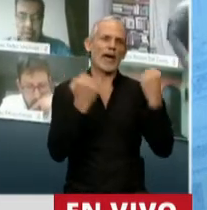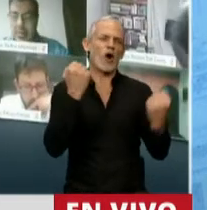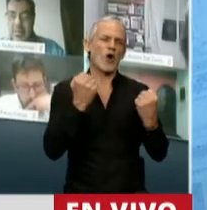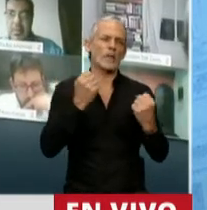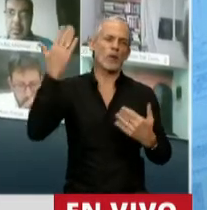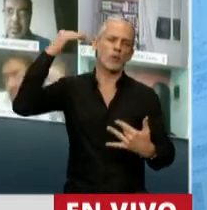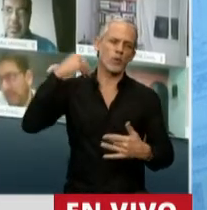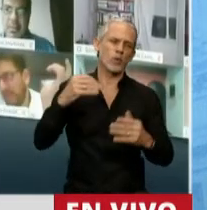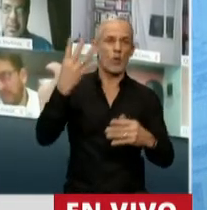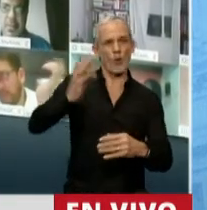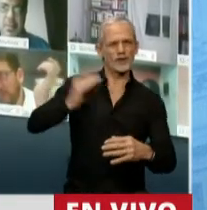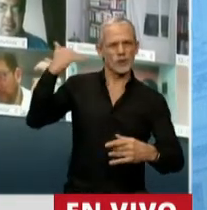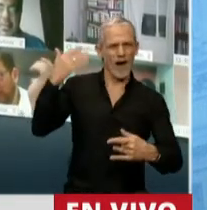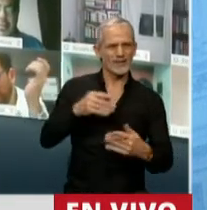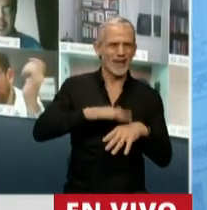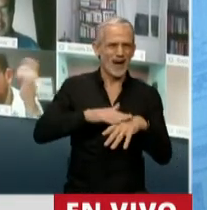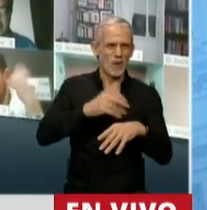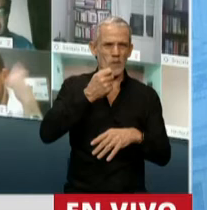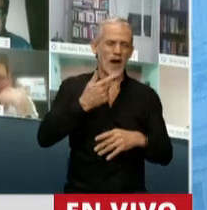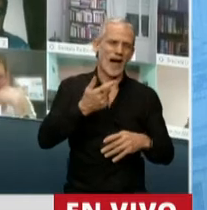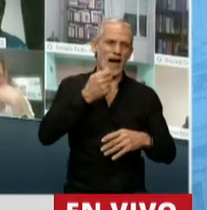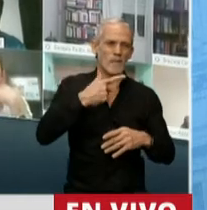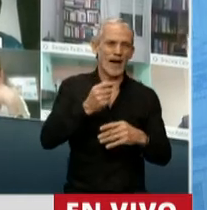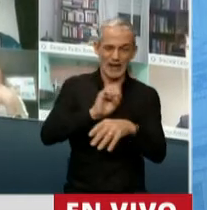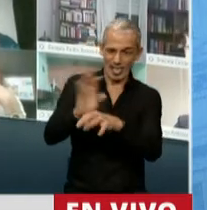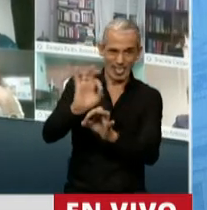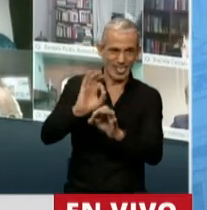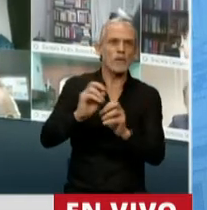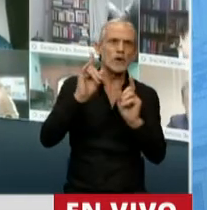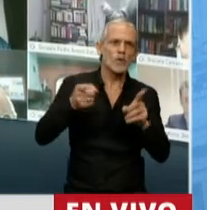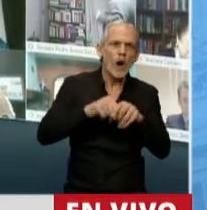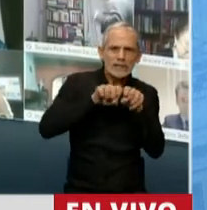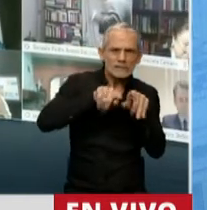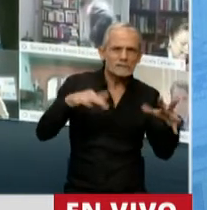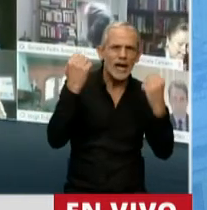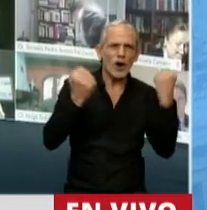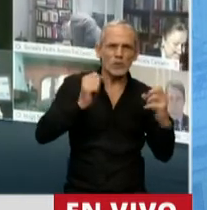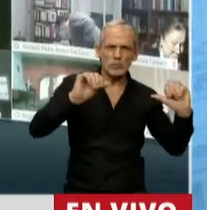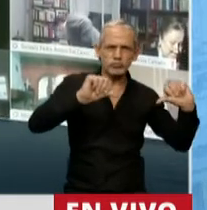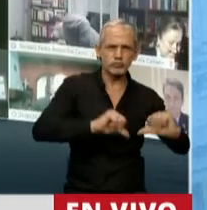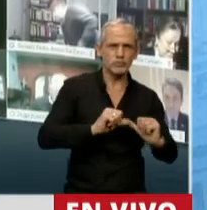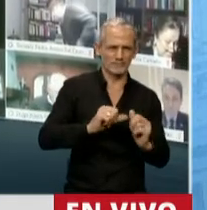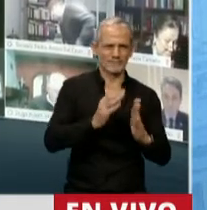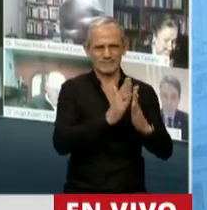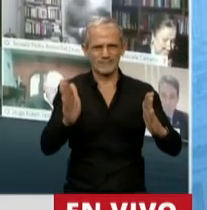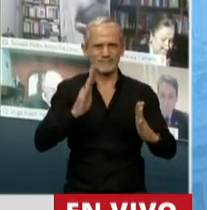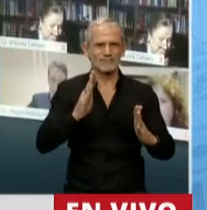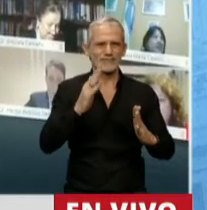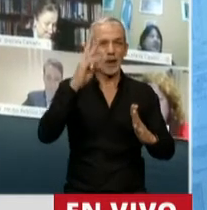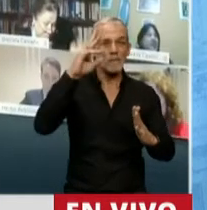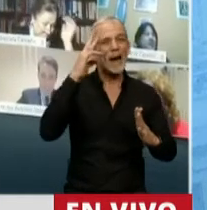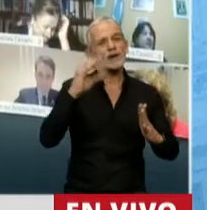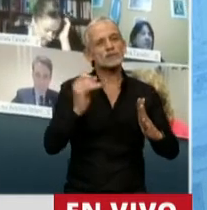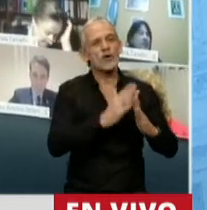que se vivieron los últimos 4 años y de la pandemia que se vive sanitaria desde el mes de marzo. Y lo que les